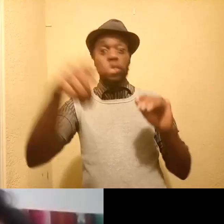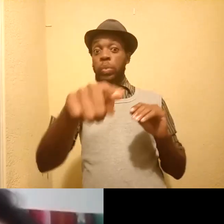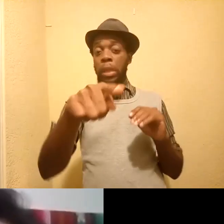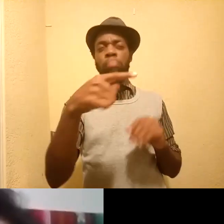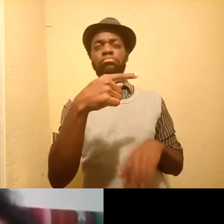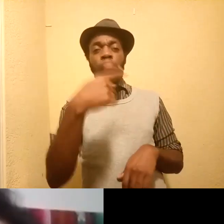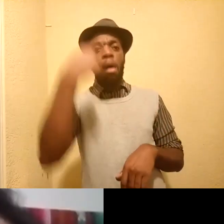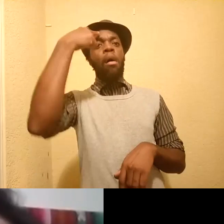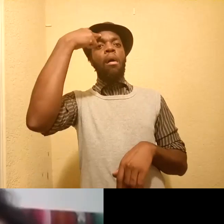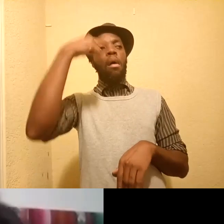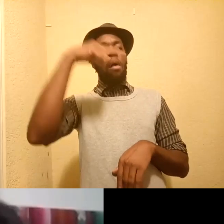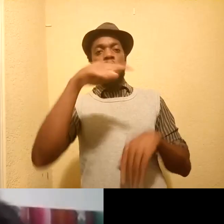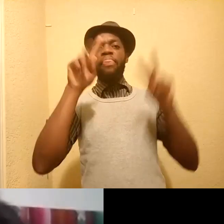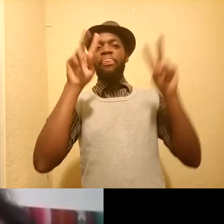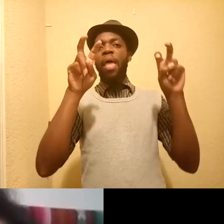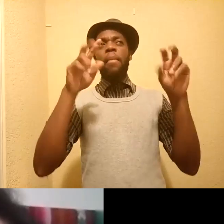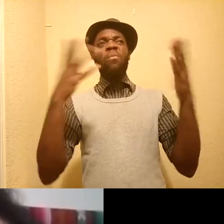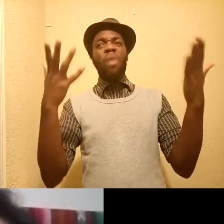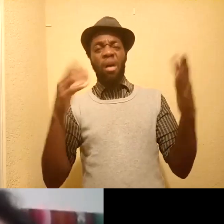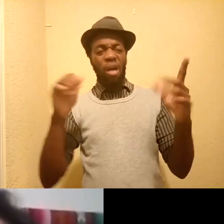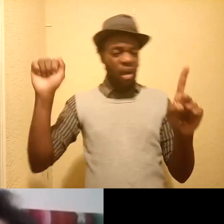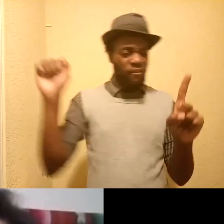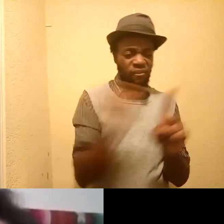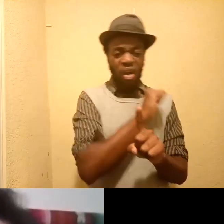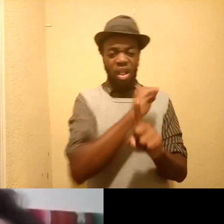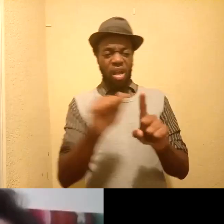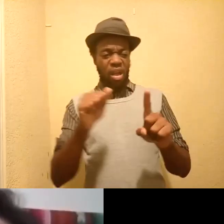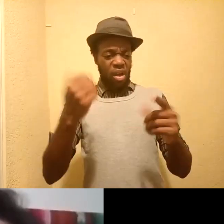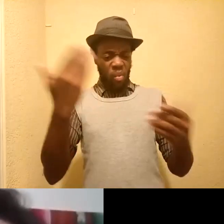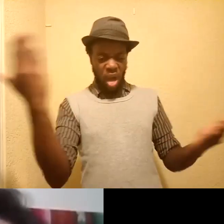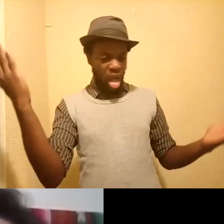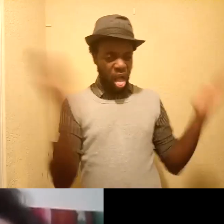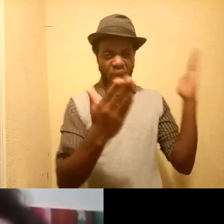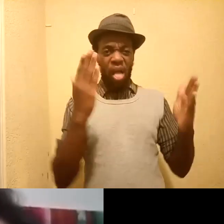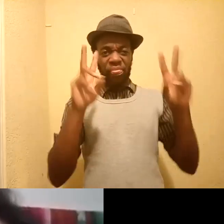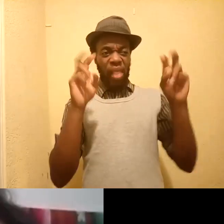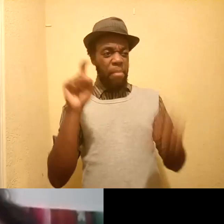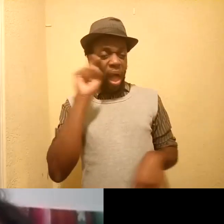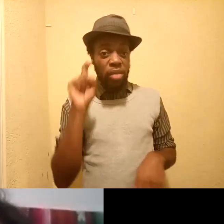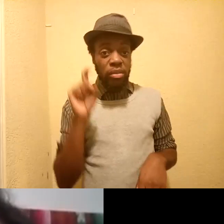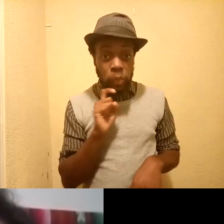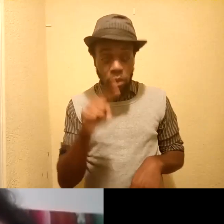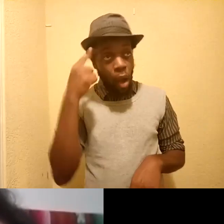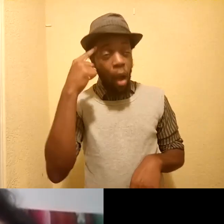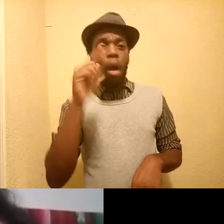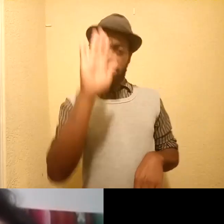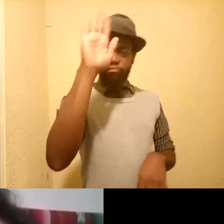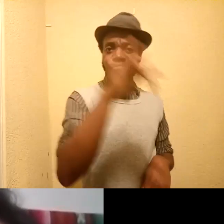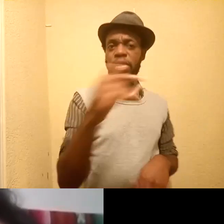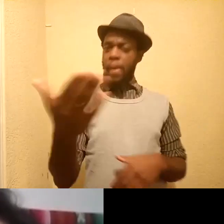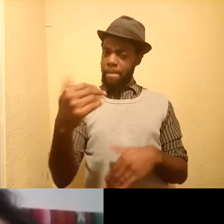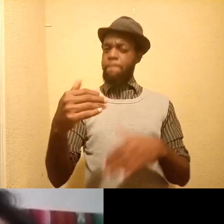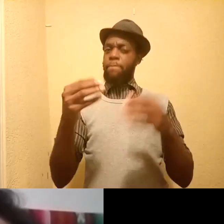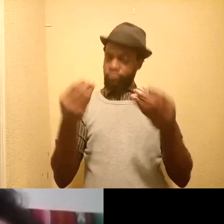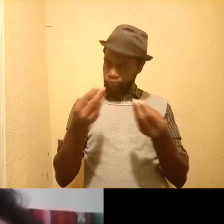cuanto a la violencia sexual, estaremos muy abiertos en poder profundizar el tema y poderles dar a ustedes las